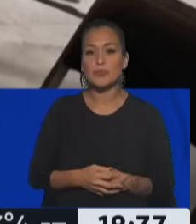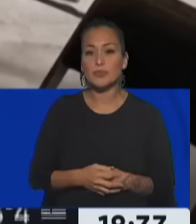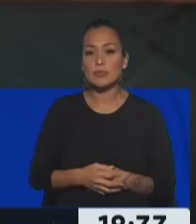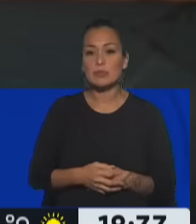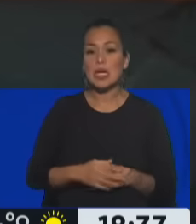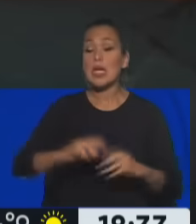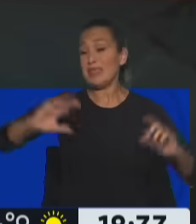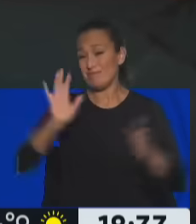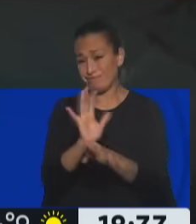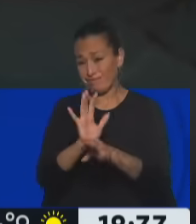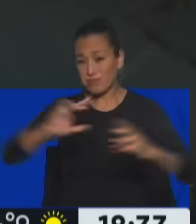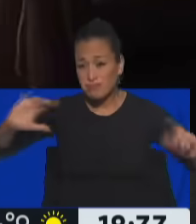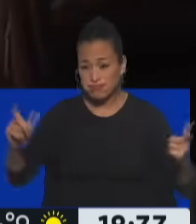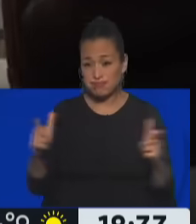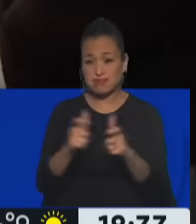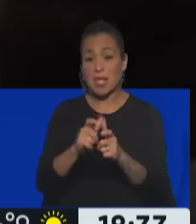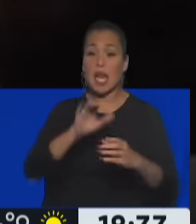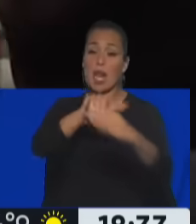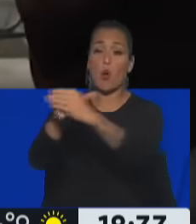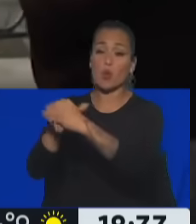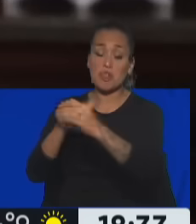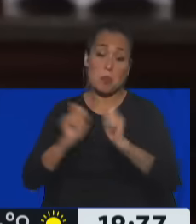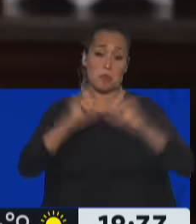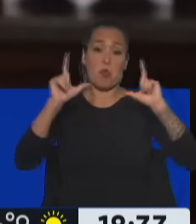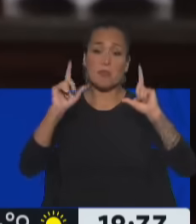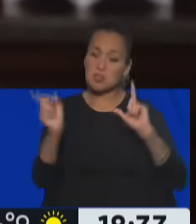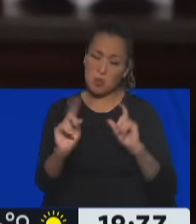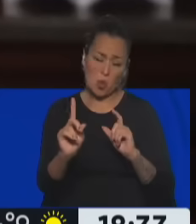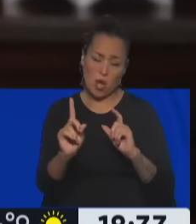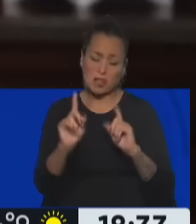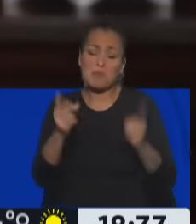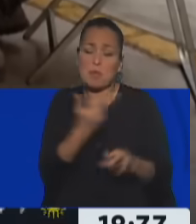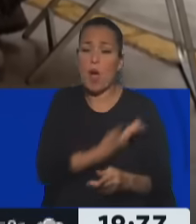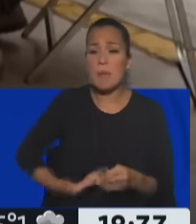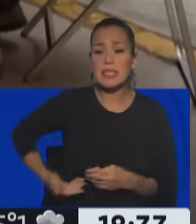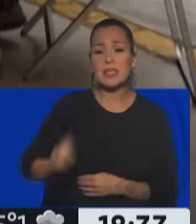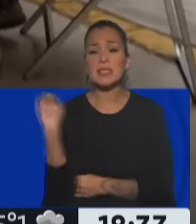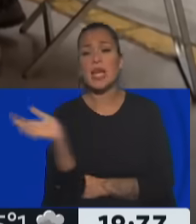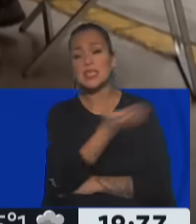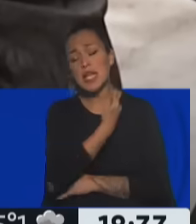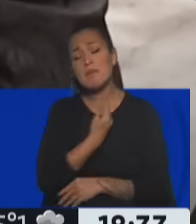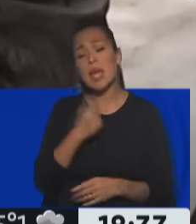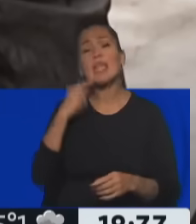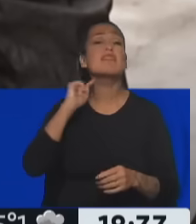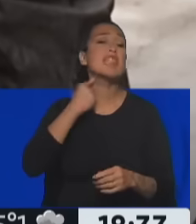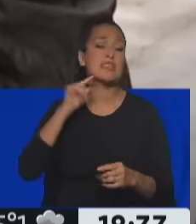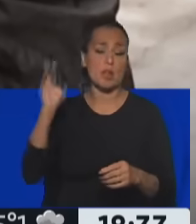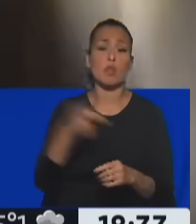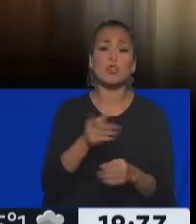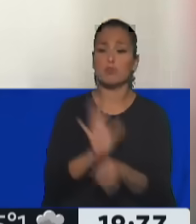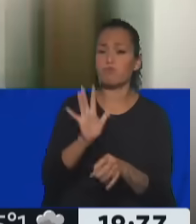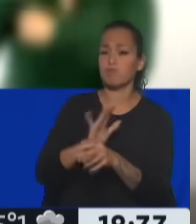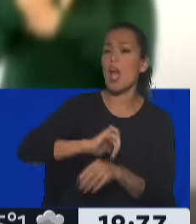baja participación en las urnas no generó sorpresa e incluso para la presidenta Claudia Sheinbaum el 13% es un rotundo